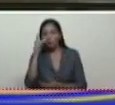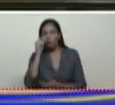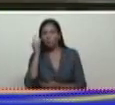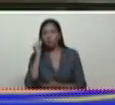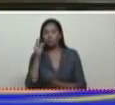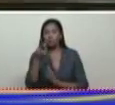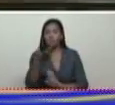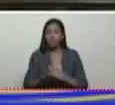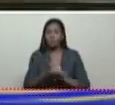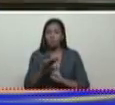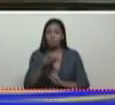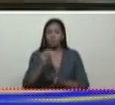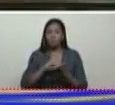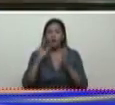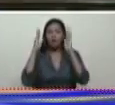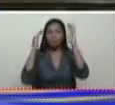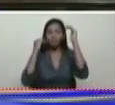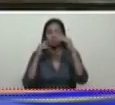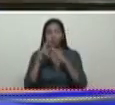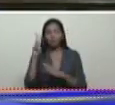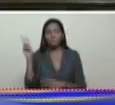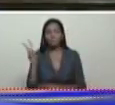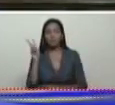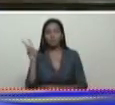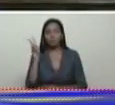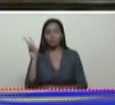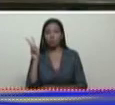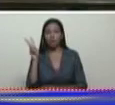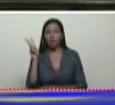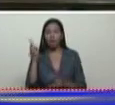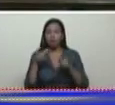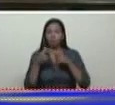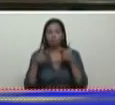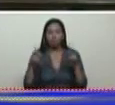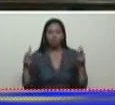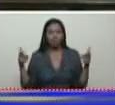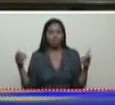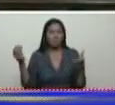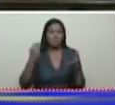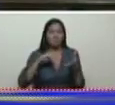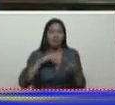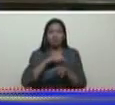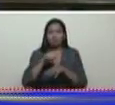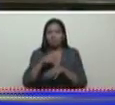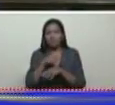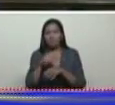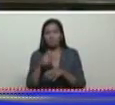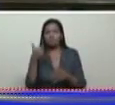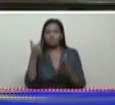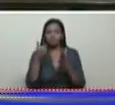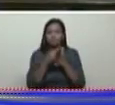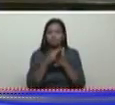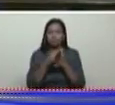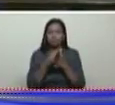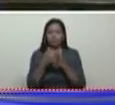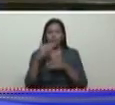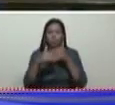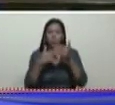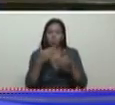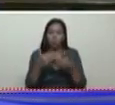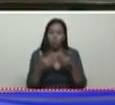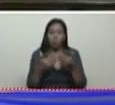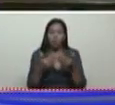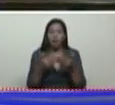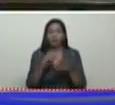muy importante. Atención, Venezuela. Se extiende el periodo de vacunación en el proceso de